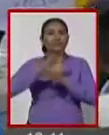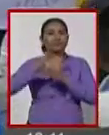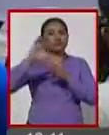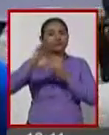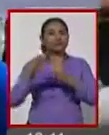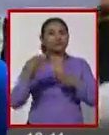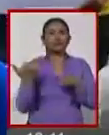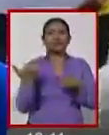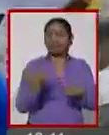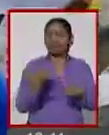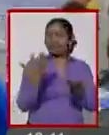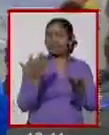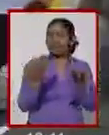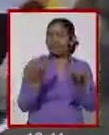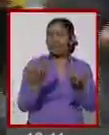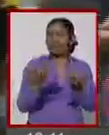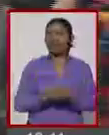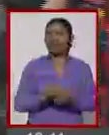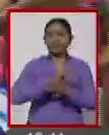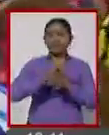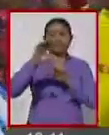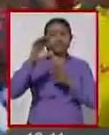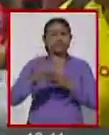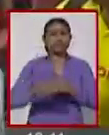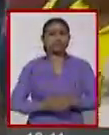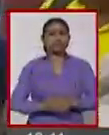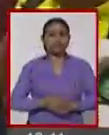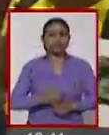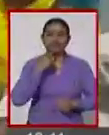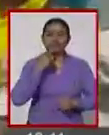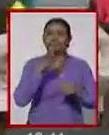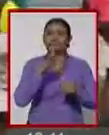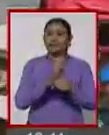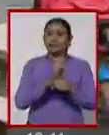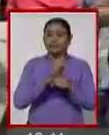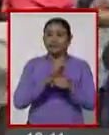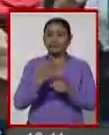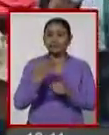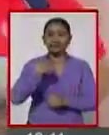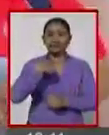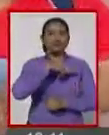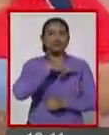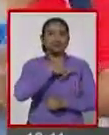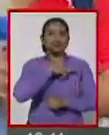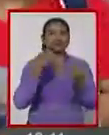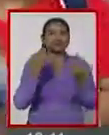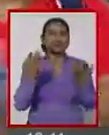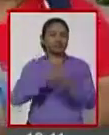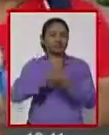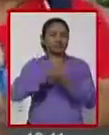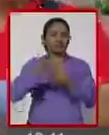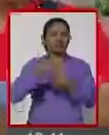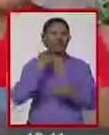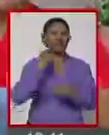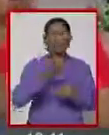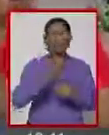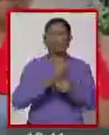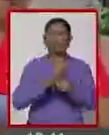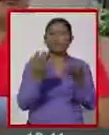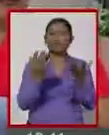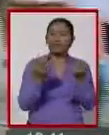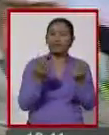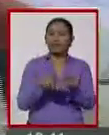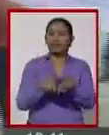Ahora lo que nosotros necesitamos es que nos cumplan. Como ella prometió, nosotros esperamos que cumpla su promesa. Y